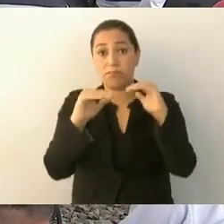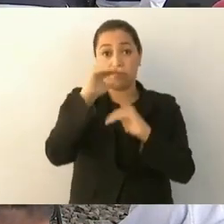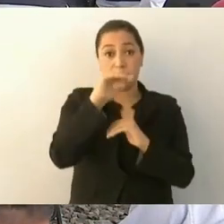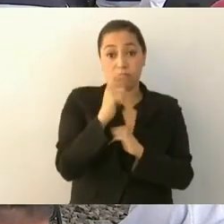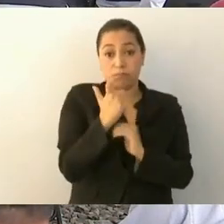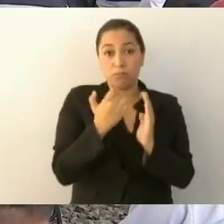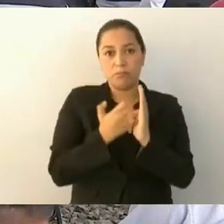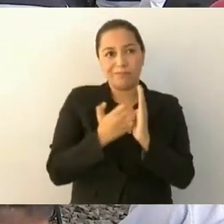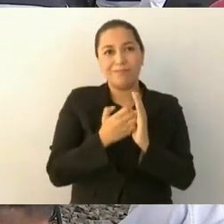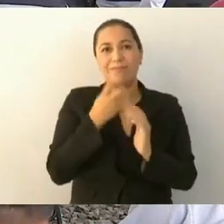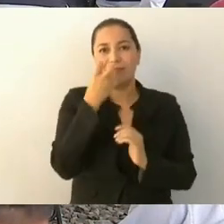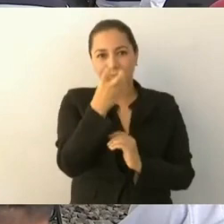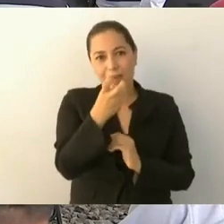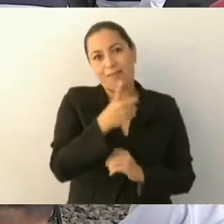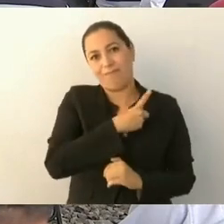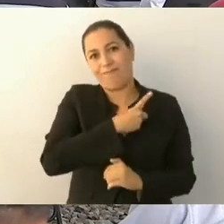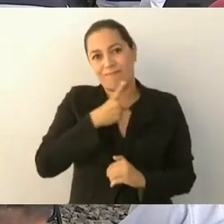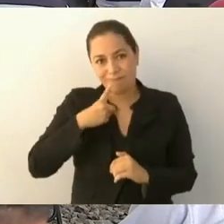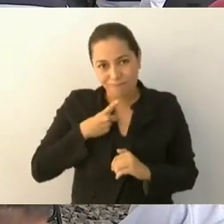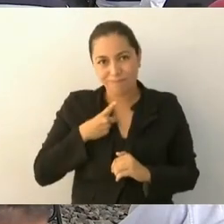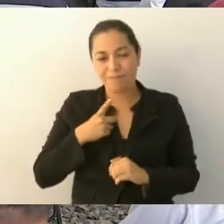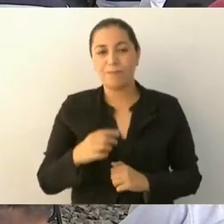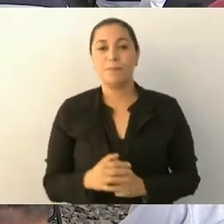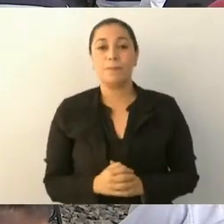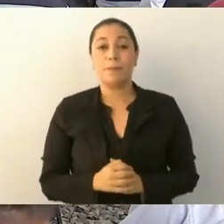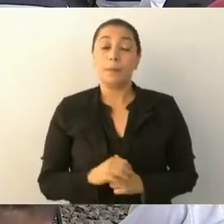contribuyentes. Y también